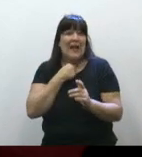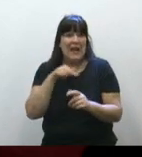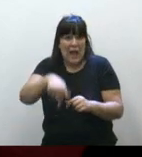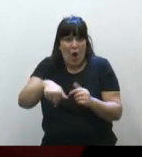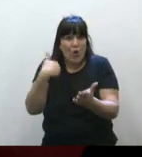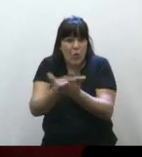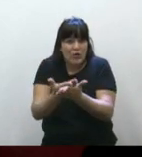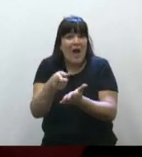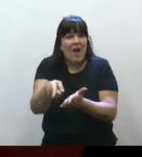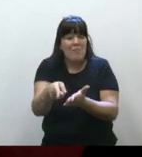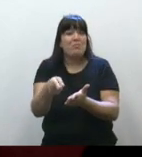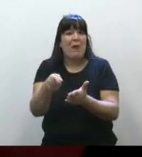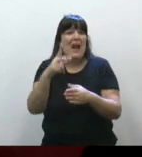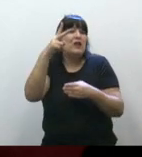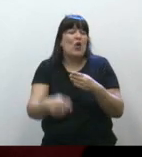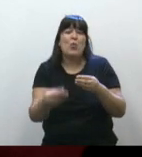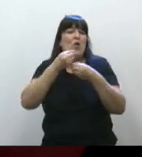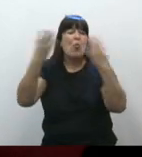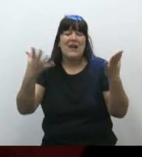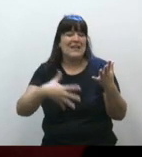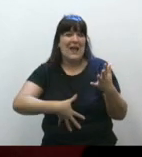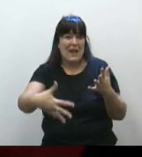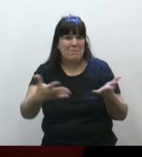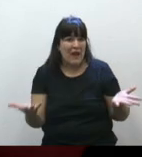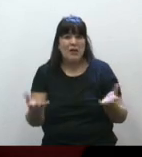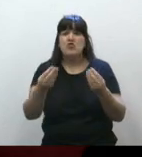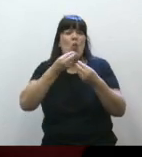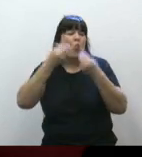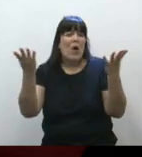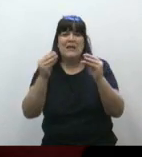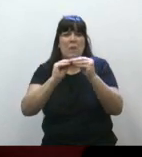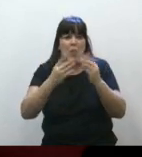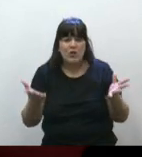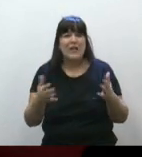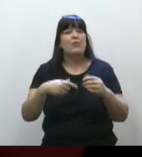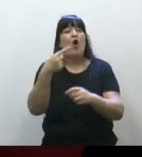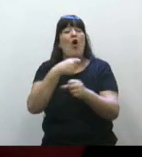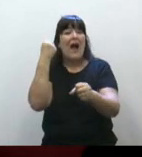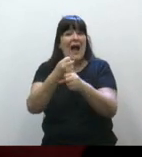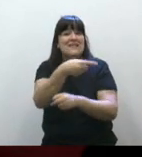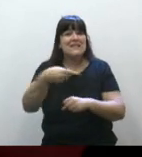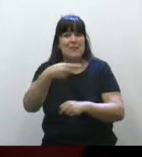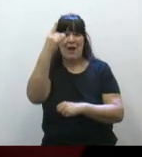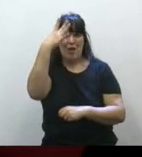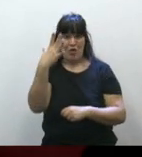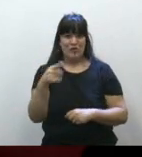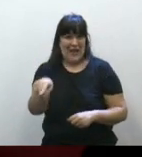significaba la posición de interrumpir cualquier embarazo de cualquier circunstancia hasta la semana 12